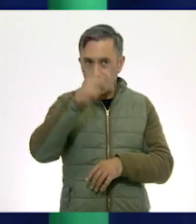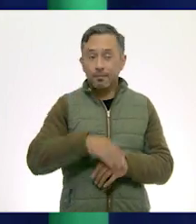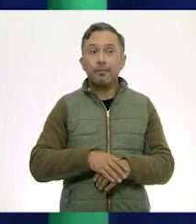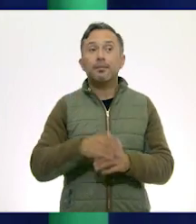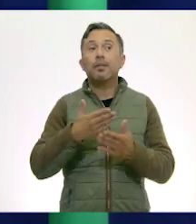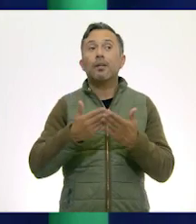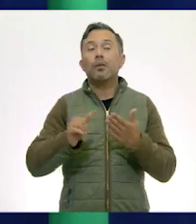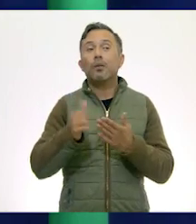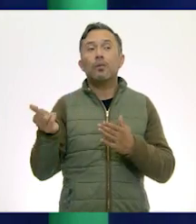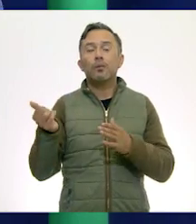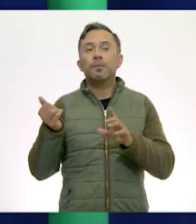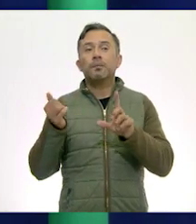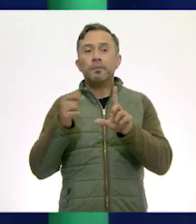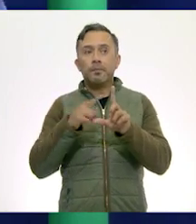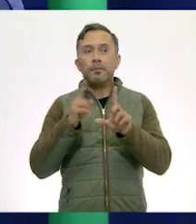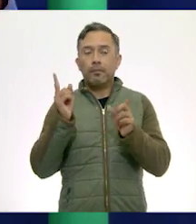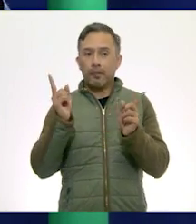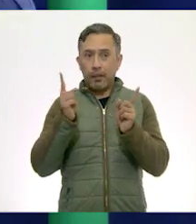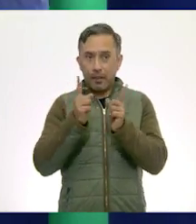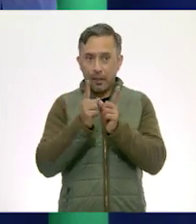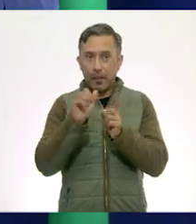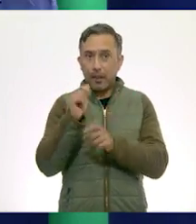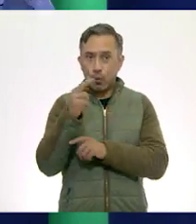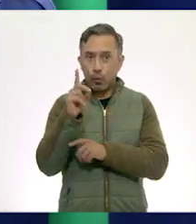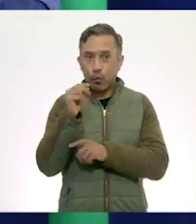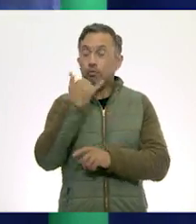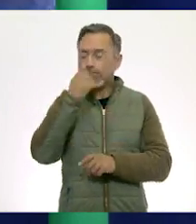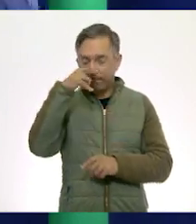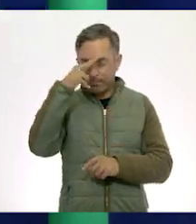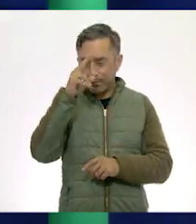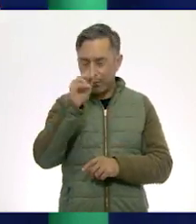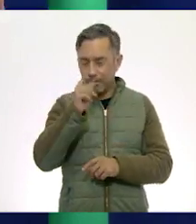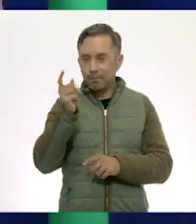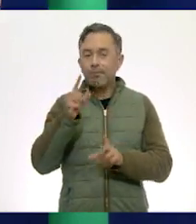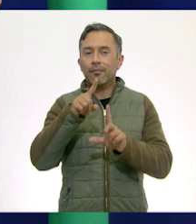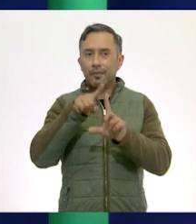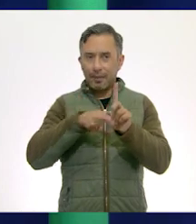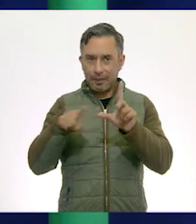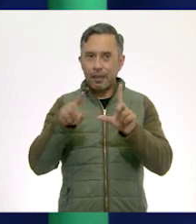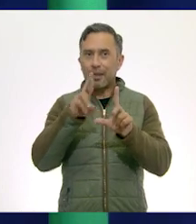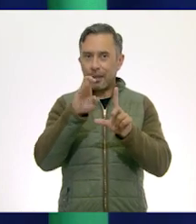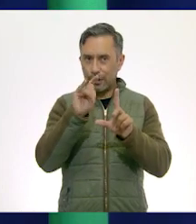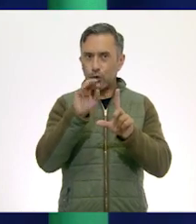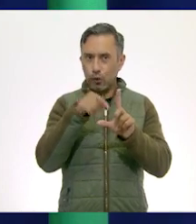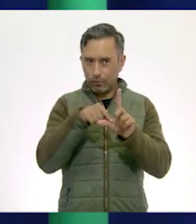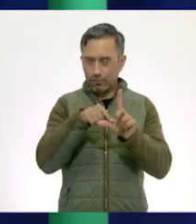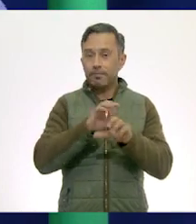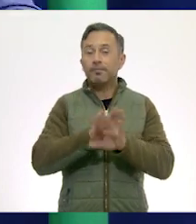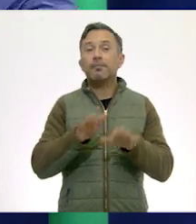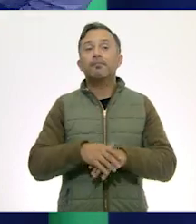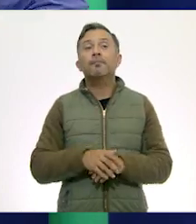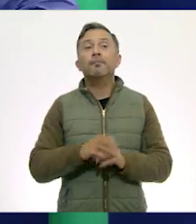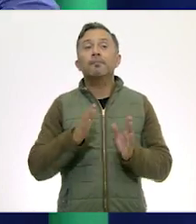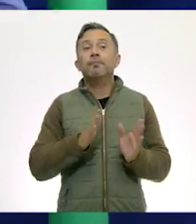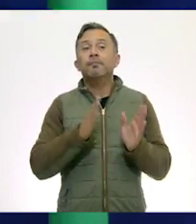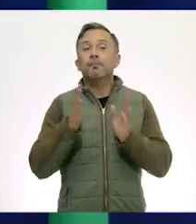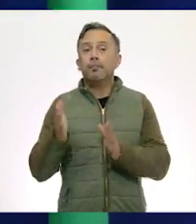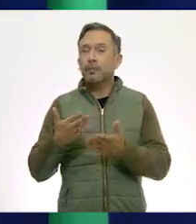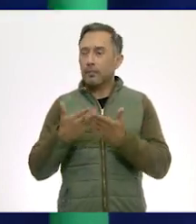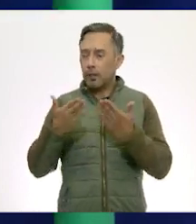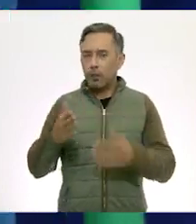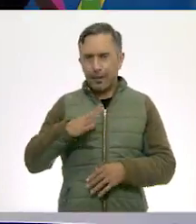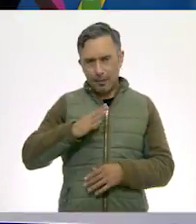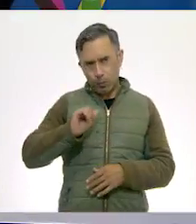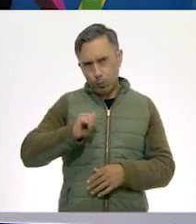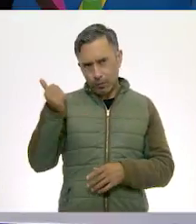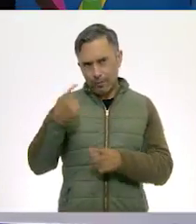ángulo agudo, perdón, el ángulo recto. Ahora ya vimos que hay otro tipo, por